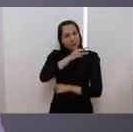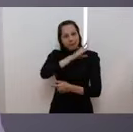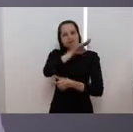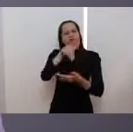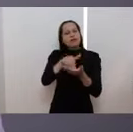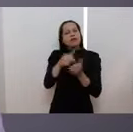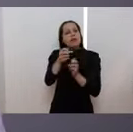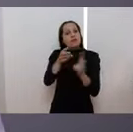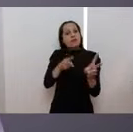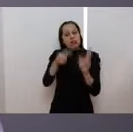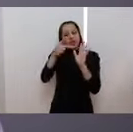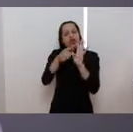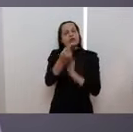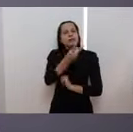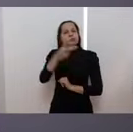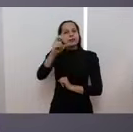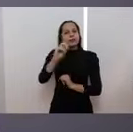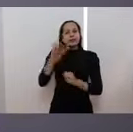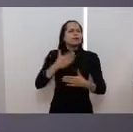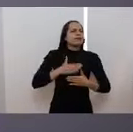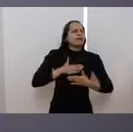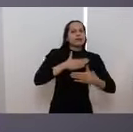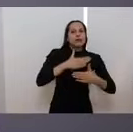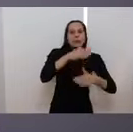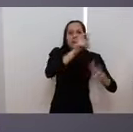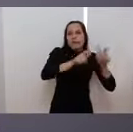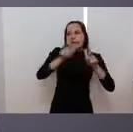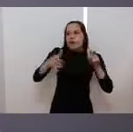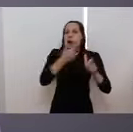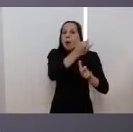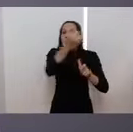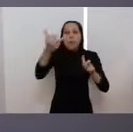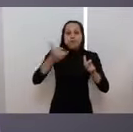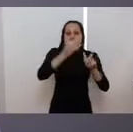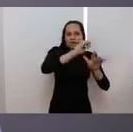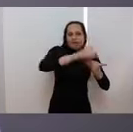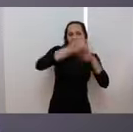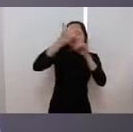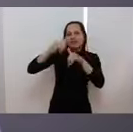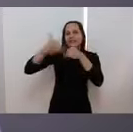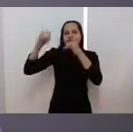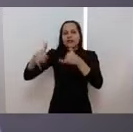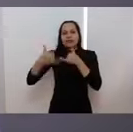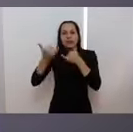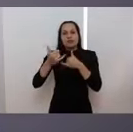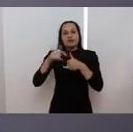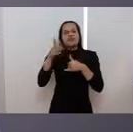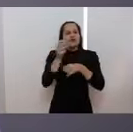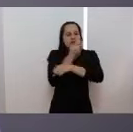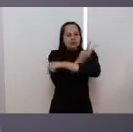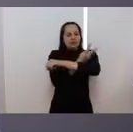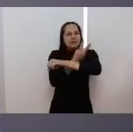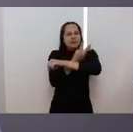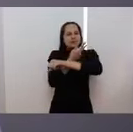2020 saludamos a nuestros usuarios conectados vía streaming a través de la página web